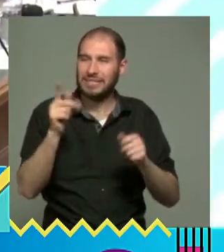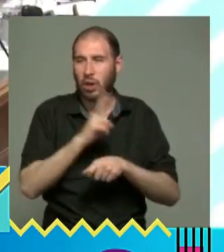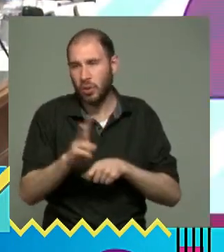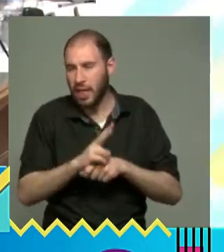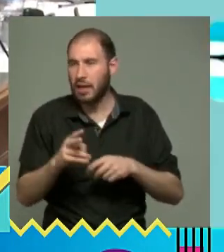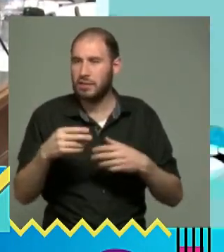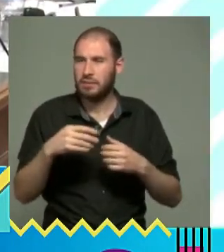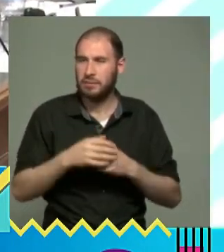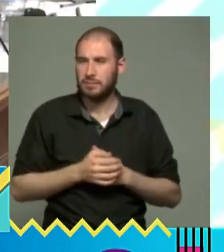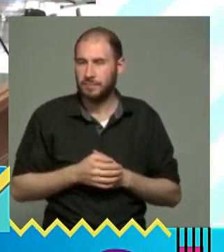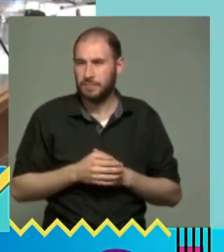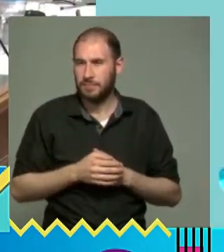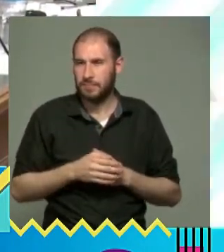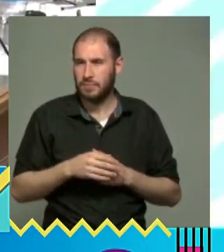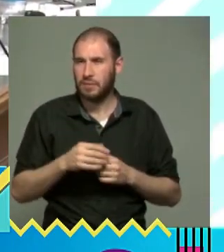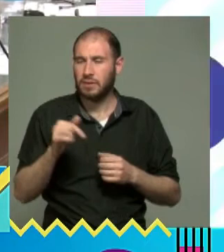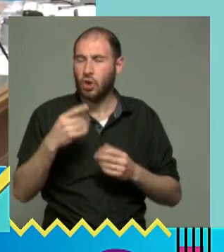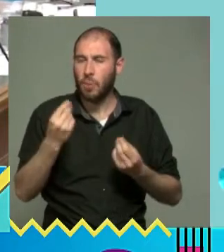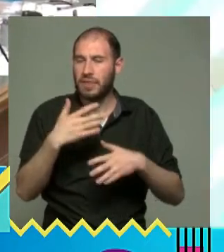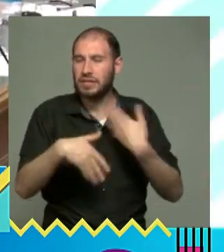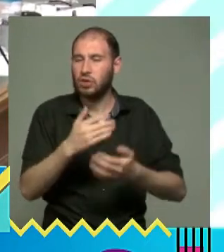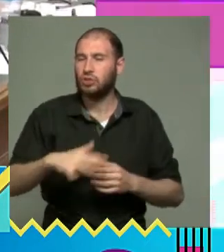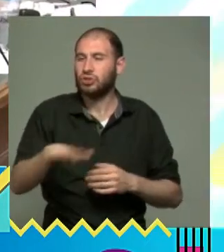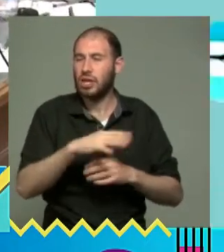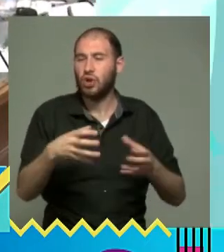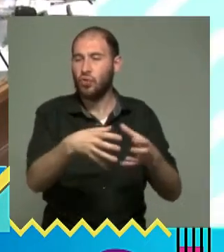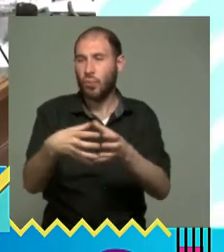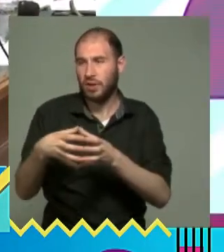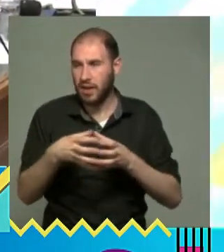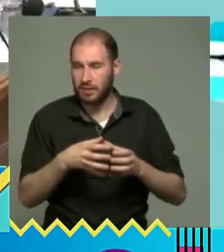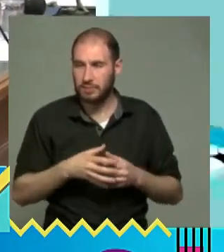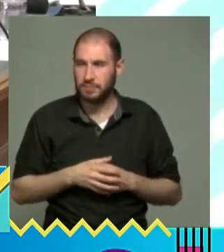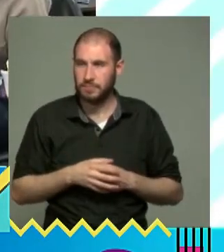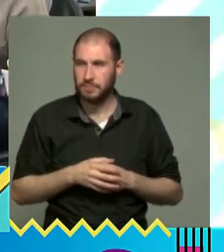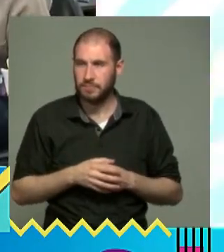que ver con un verdadero desarrollo social de las comunidades.